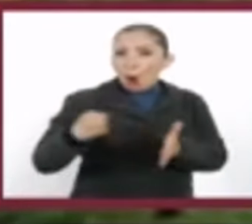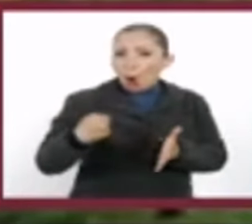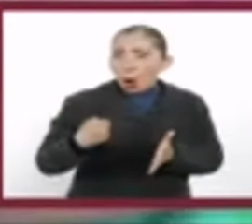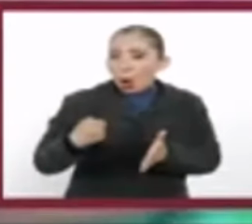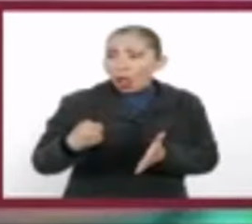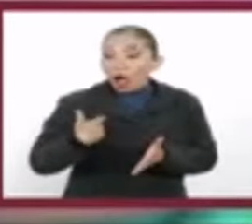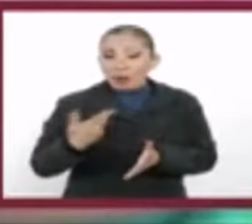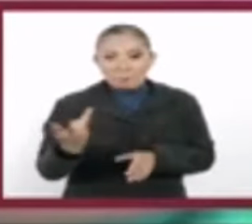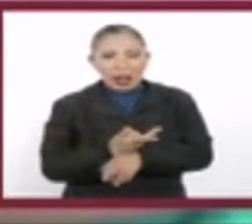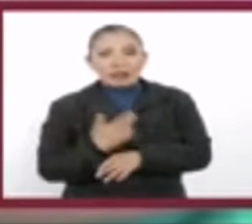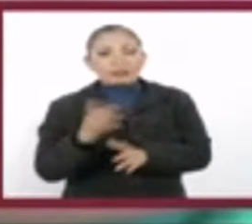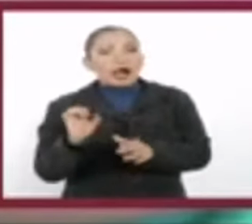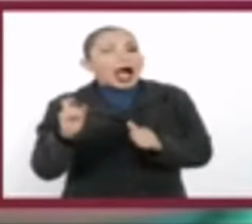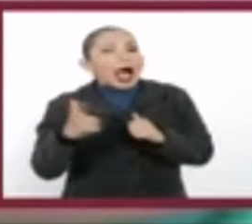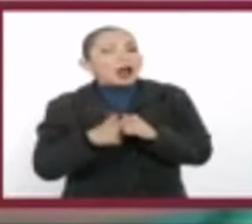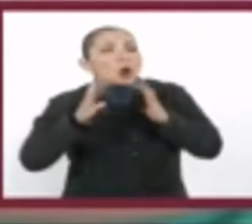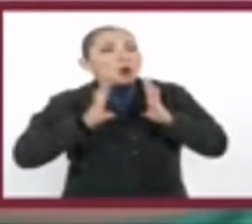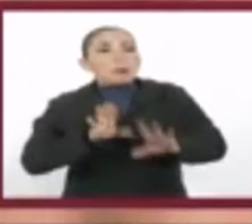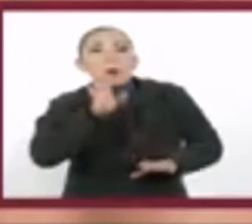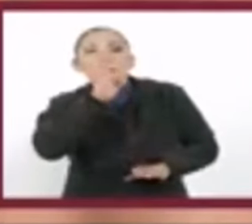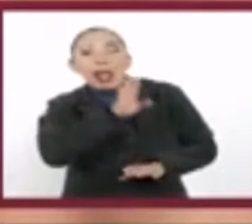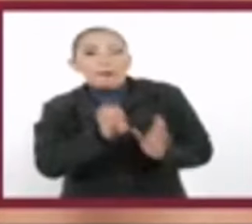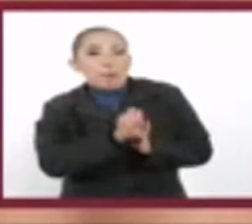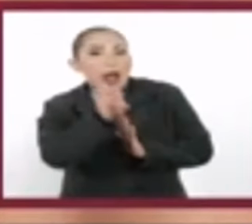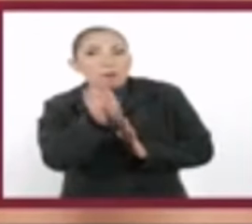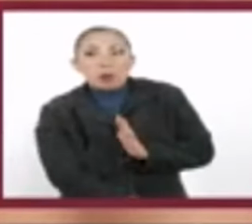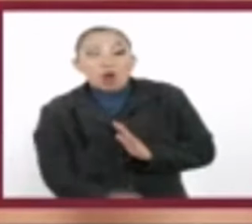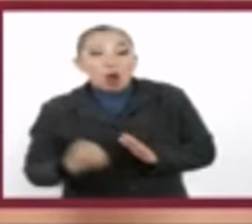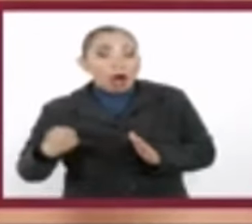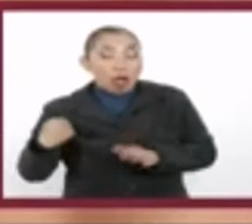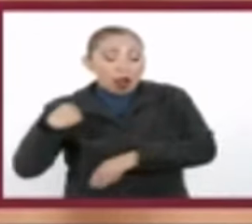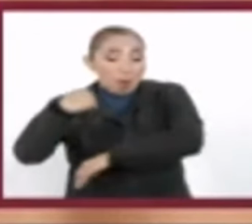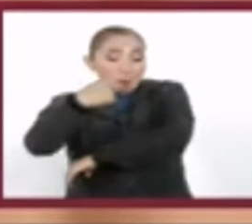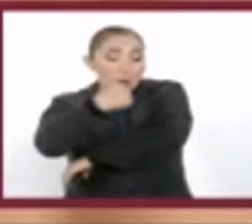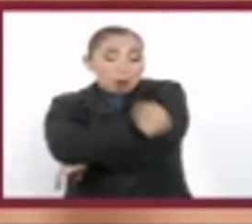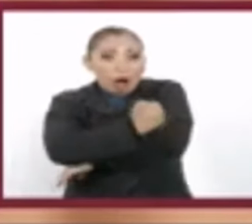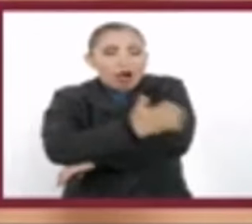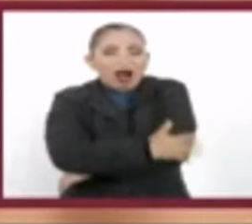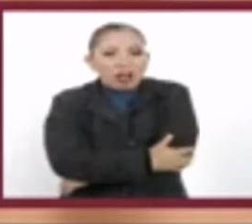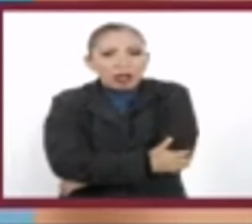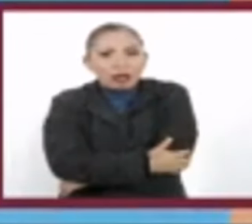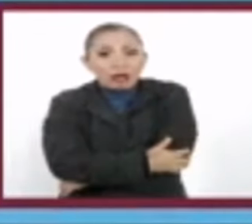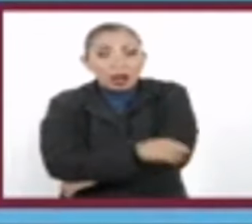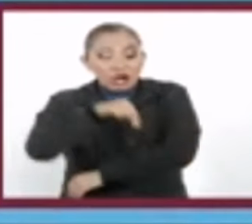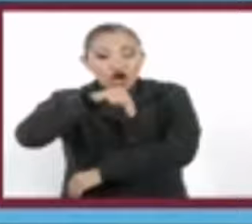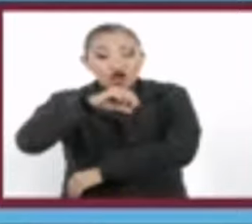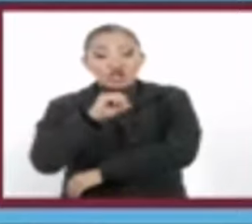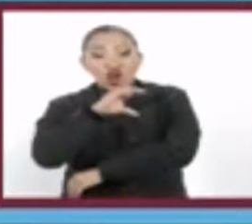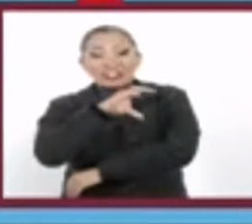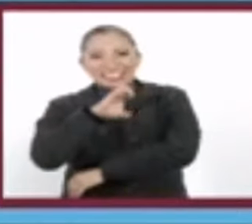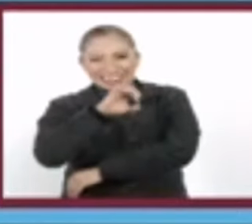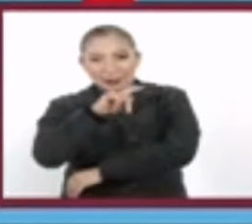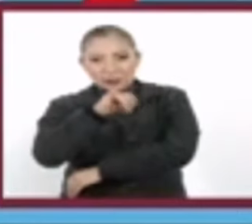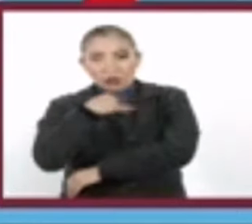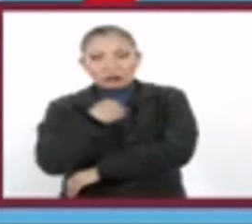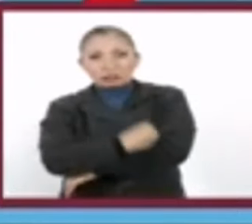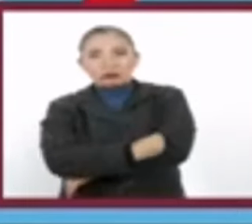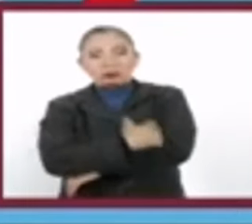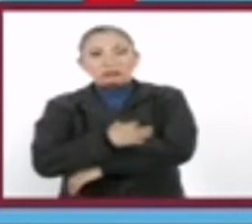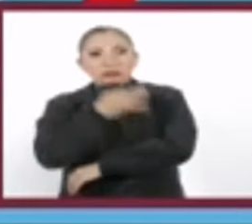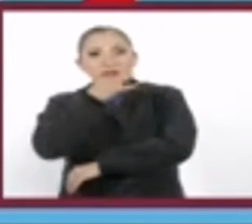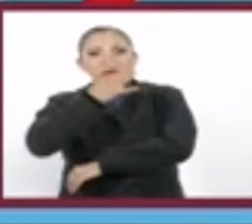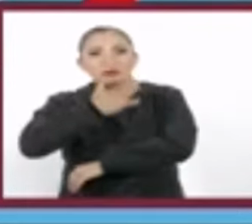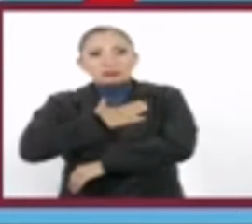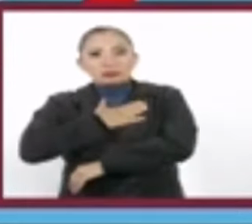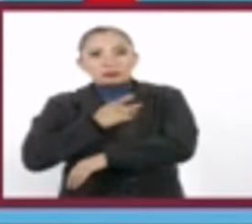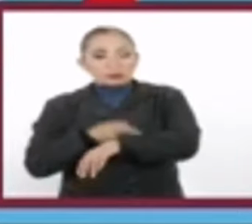golpeamos. Cuando ocurre un daño en nuestro cuerpo, por ejemplo, un golpe en un brazo, los nociceptores responden por la estimulación